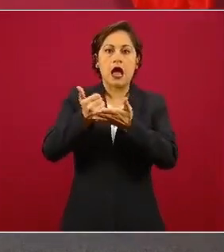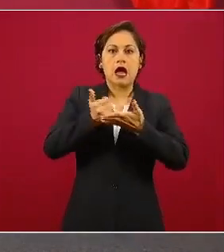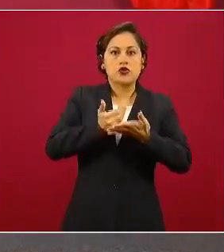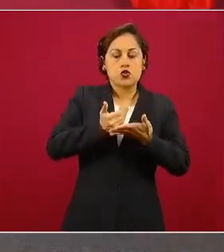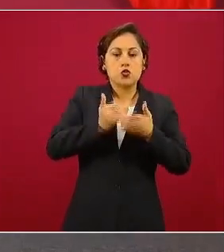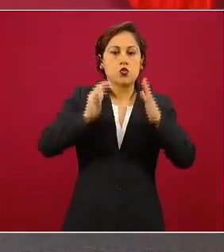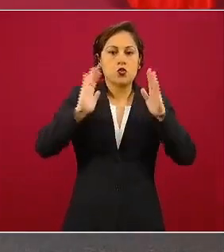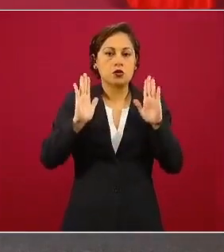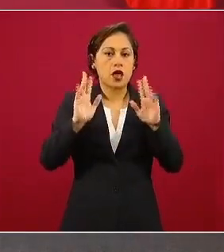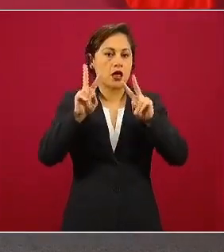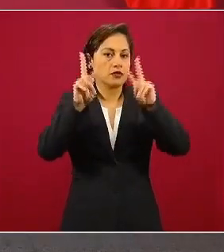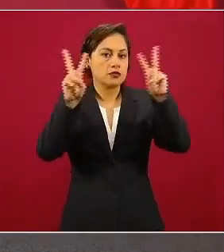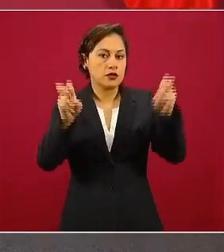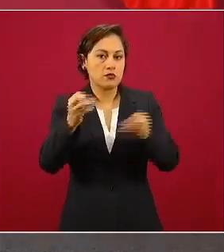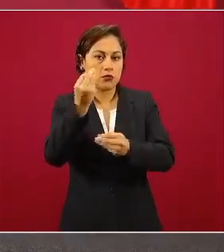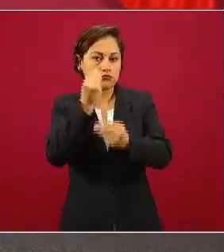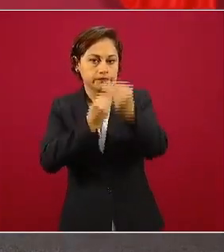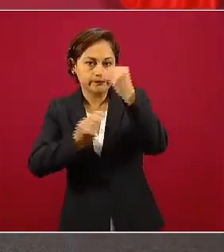orientación nutricional,